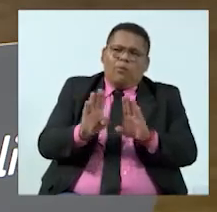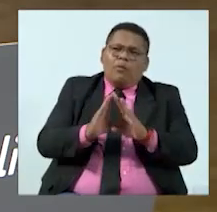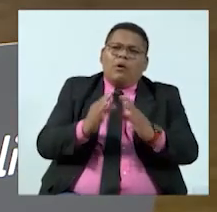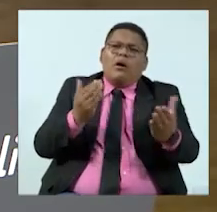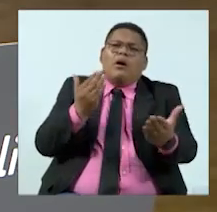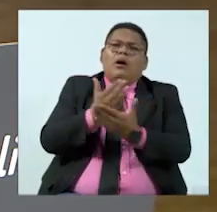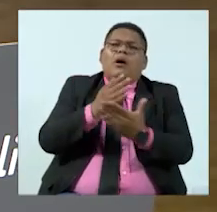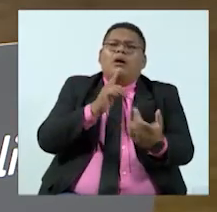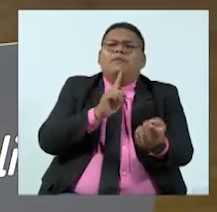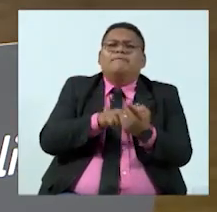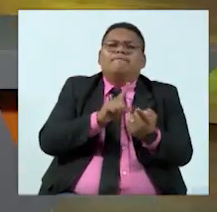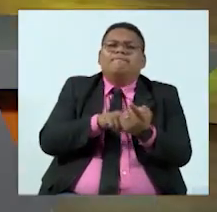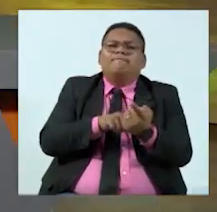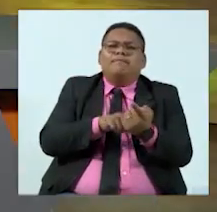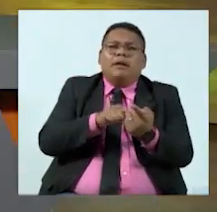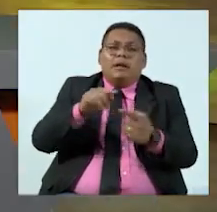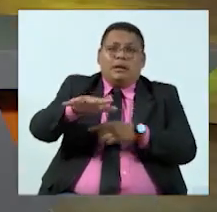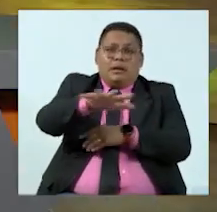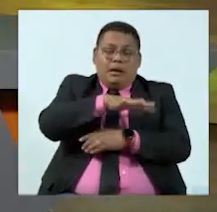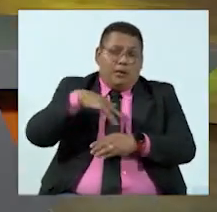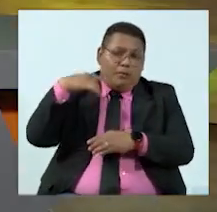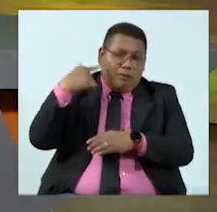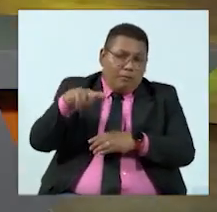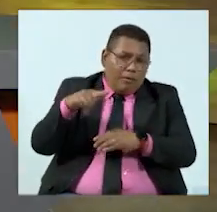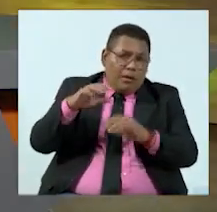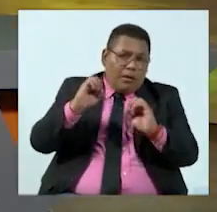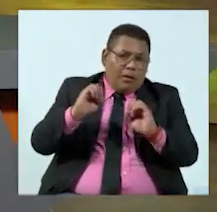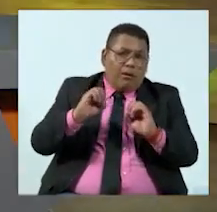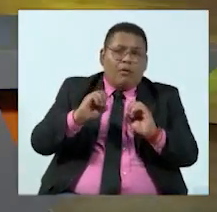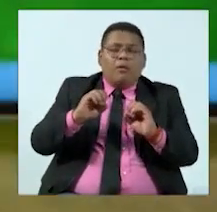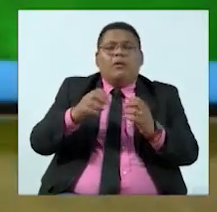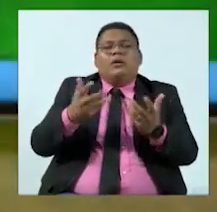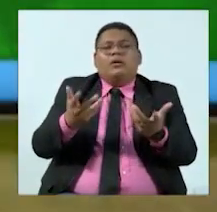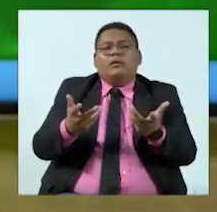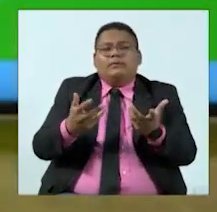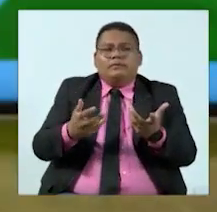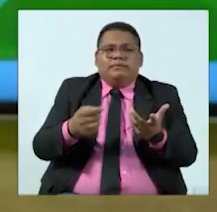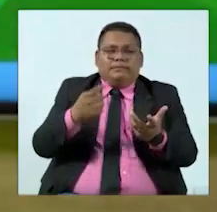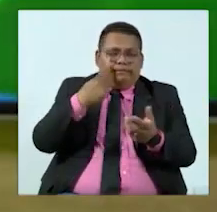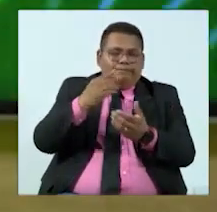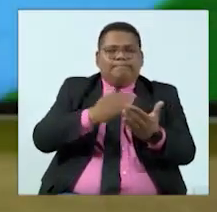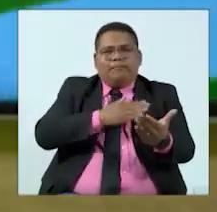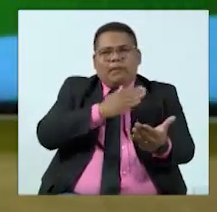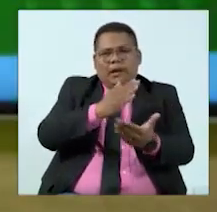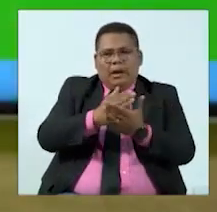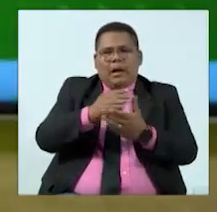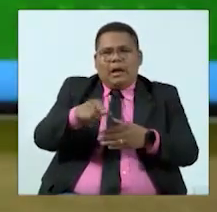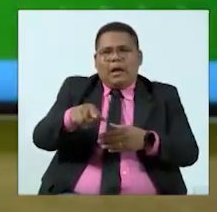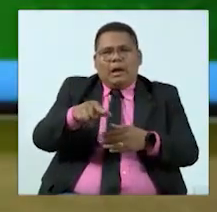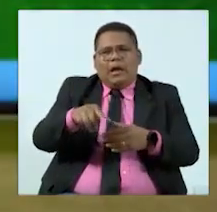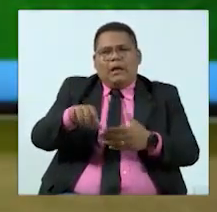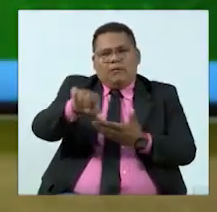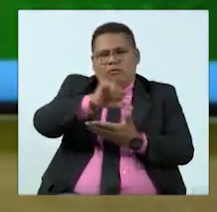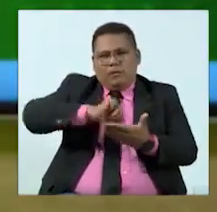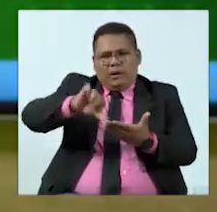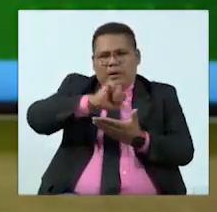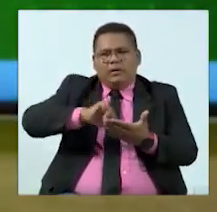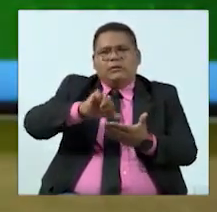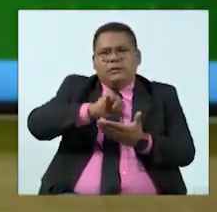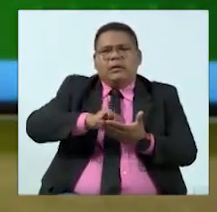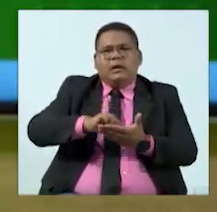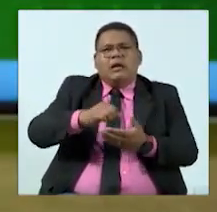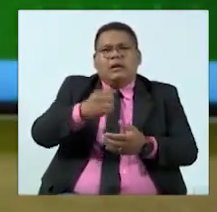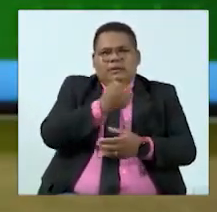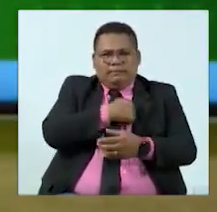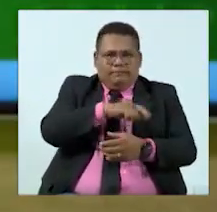ir en en la zona metropolitana o en el resto del Estado hay que acudir a todas las unidades del sector salud eh independientemente de de